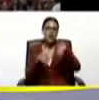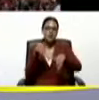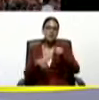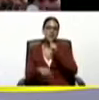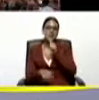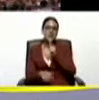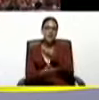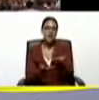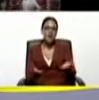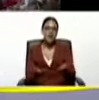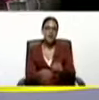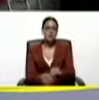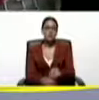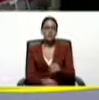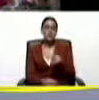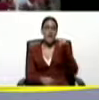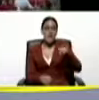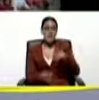Guatire y Miranda